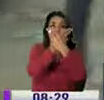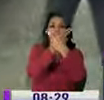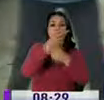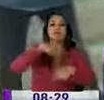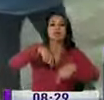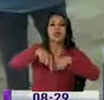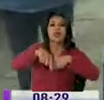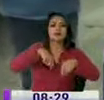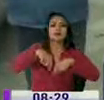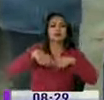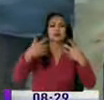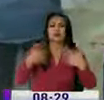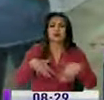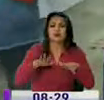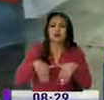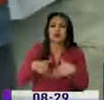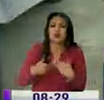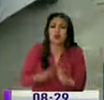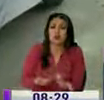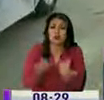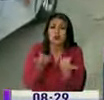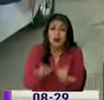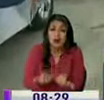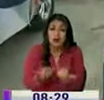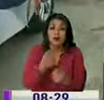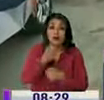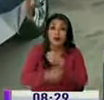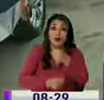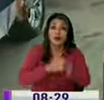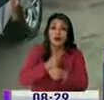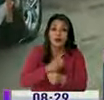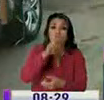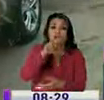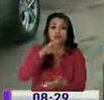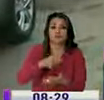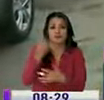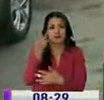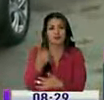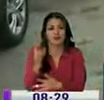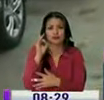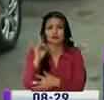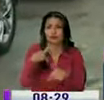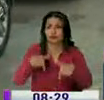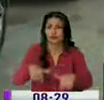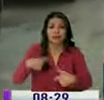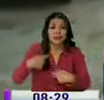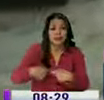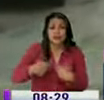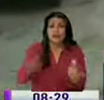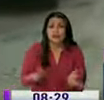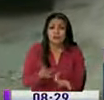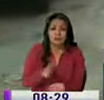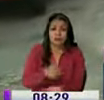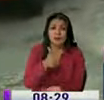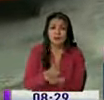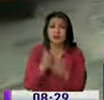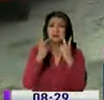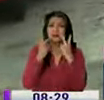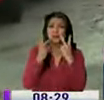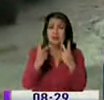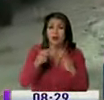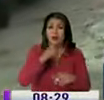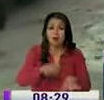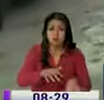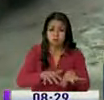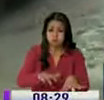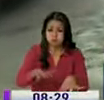es inconcebible cómo en pleno siglo XXI, en el Distrito Metropolitano, la capital de nuestro país, pueden ver esas inmensas cochas que